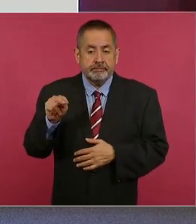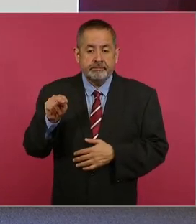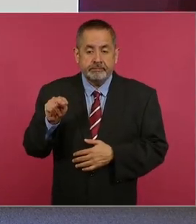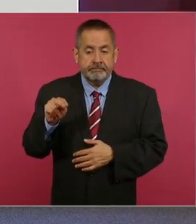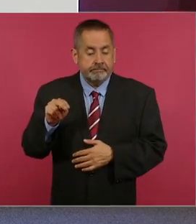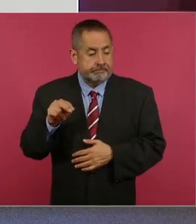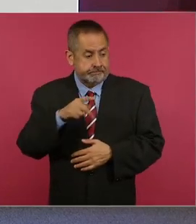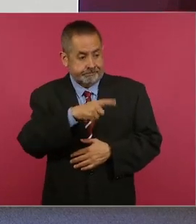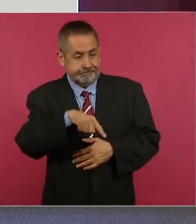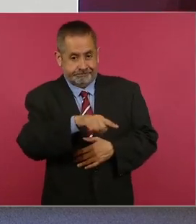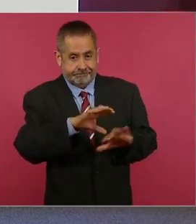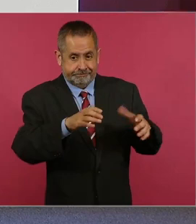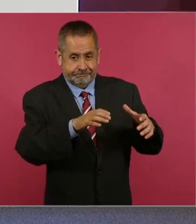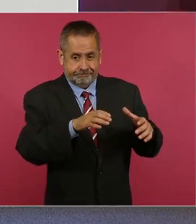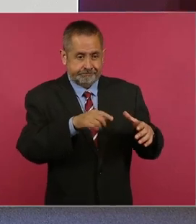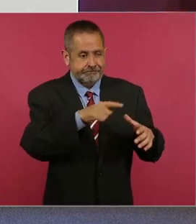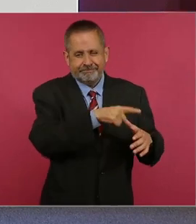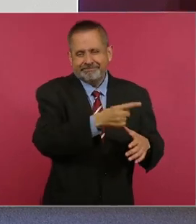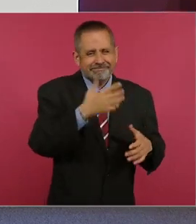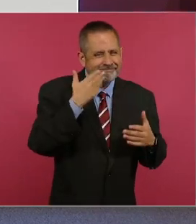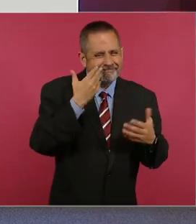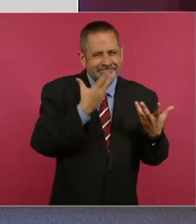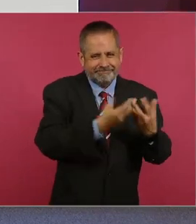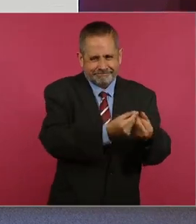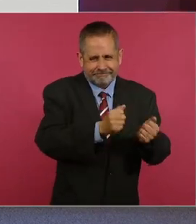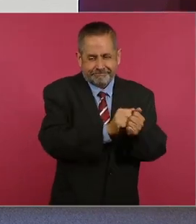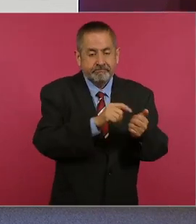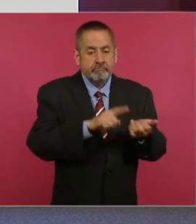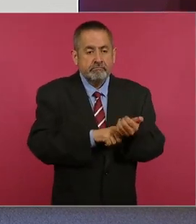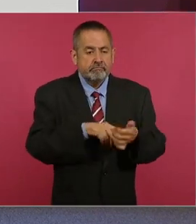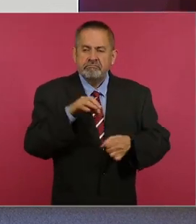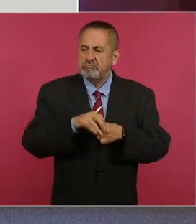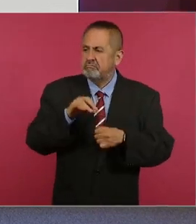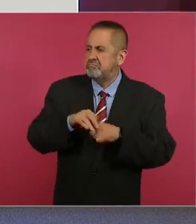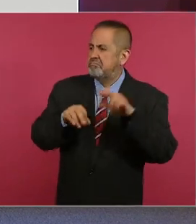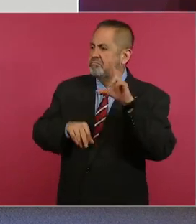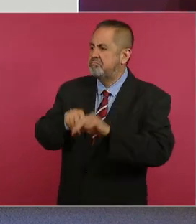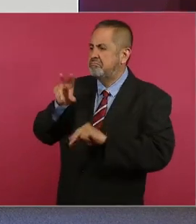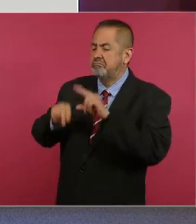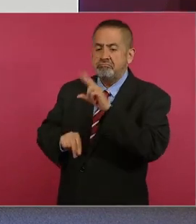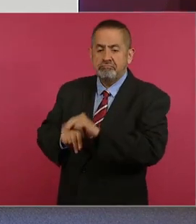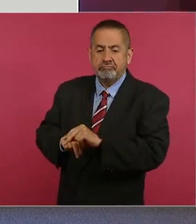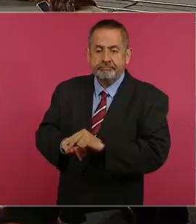con los que él simpatiza, votaron en contra.